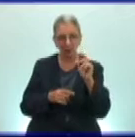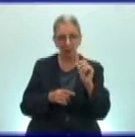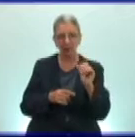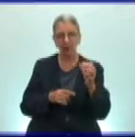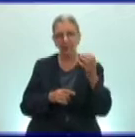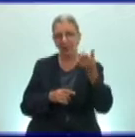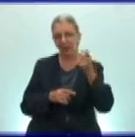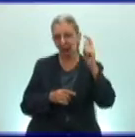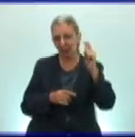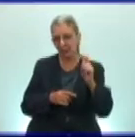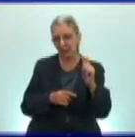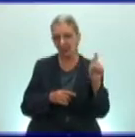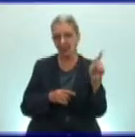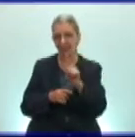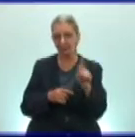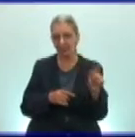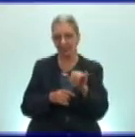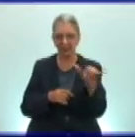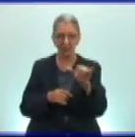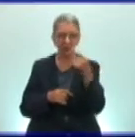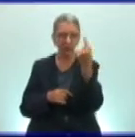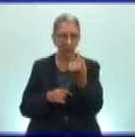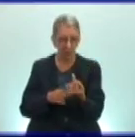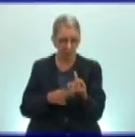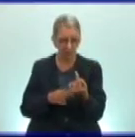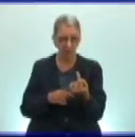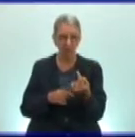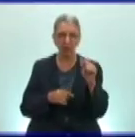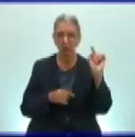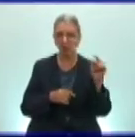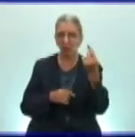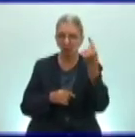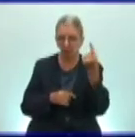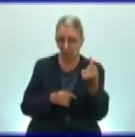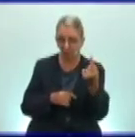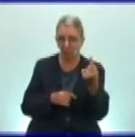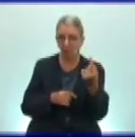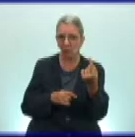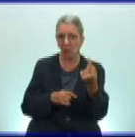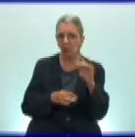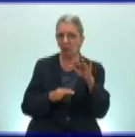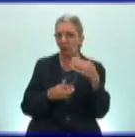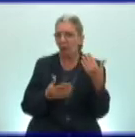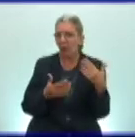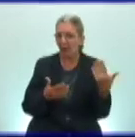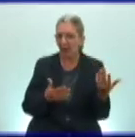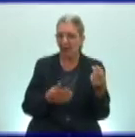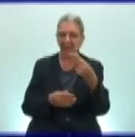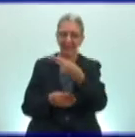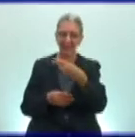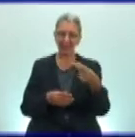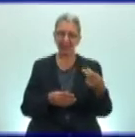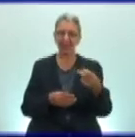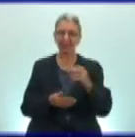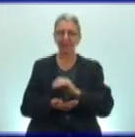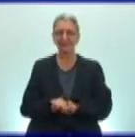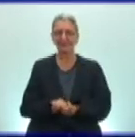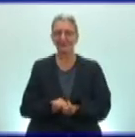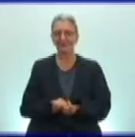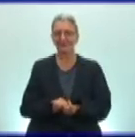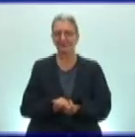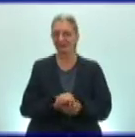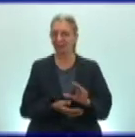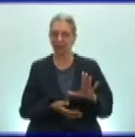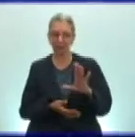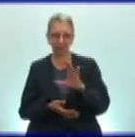igual 1 y estamos hablando entonces de un elemento químico que se llama hidrógeno. Fíjense que